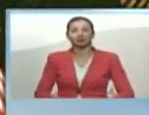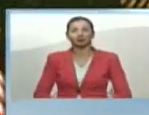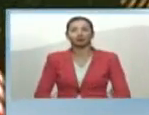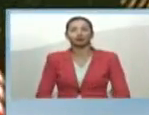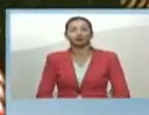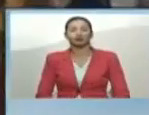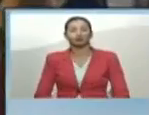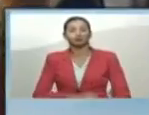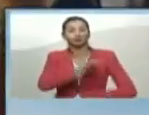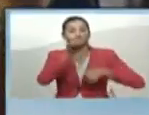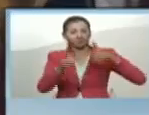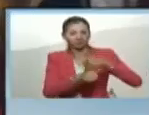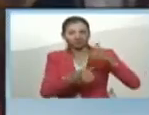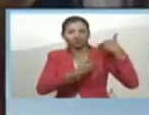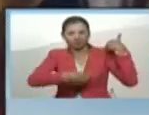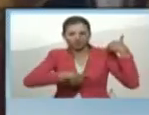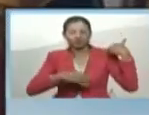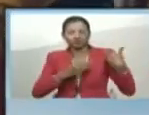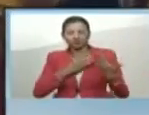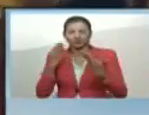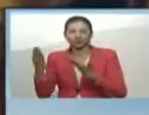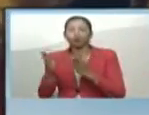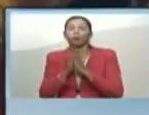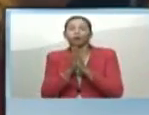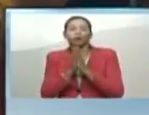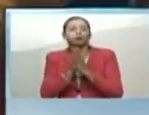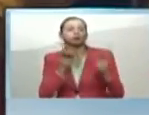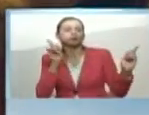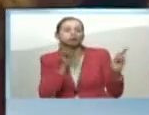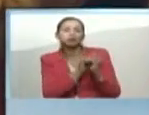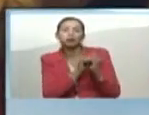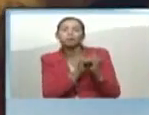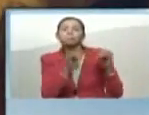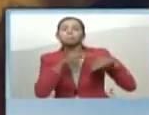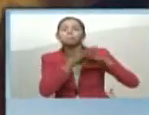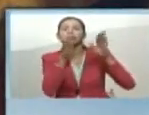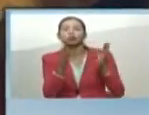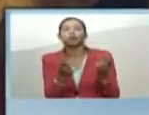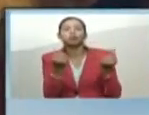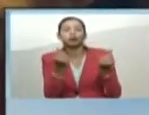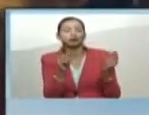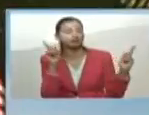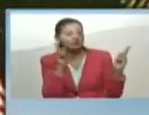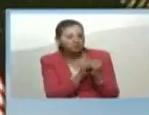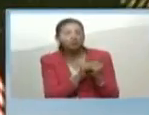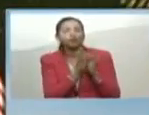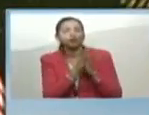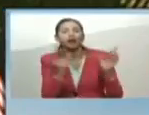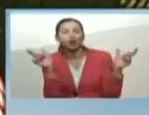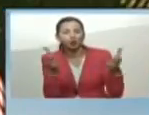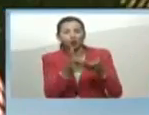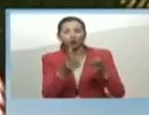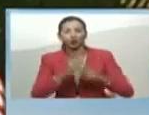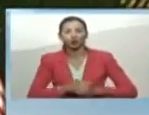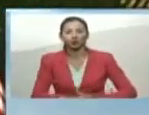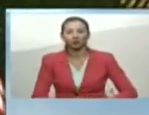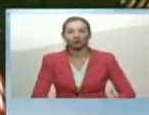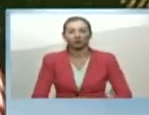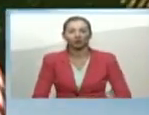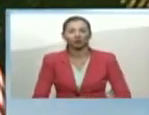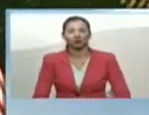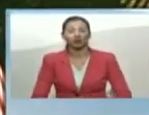detalle Dígale al ministro de finanzas públicas que sus cálculos los hace muy bien que